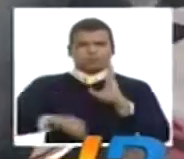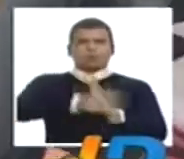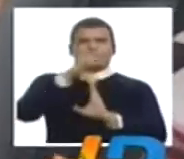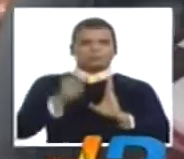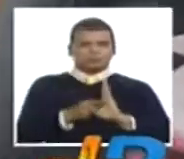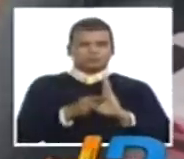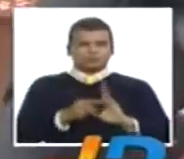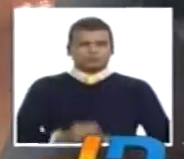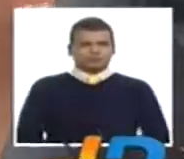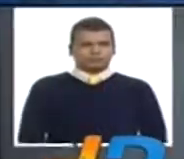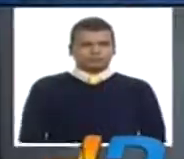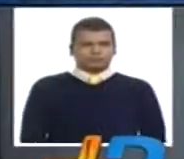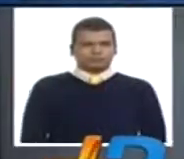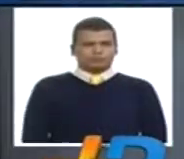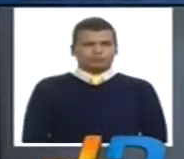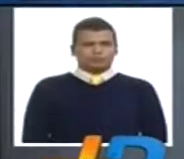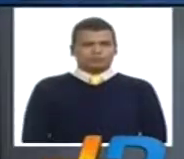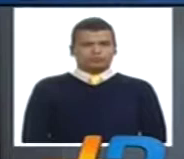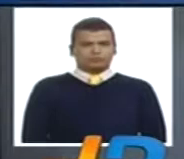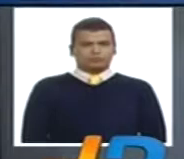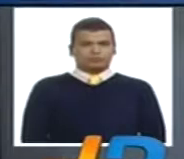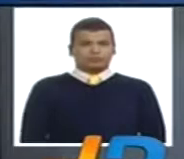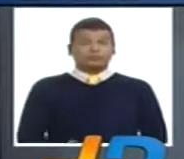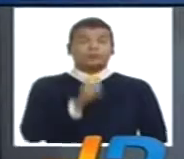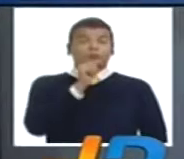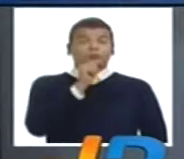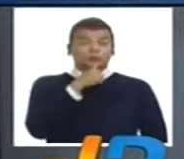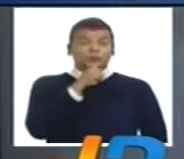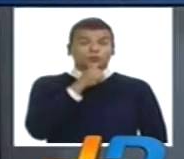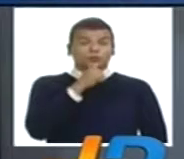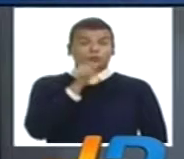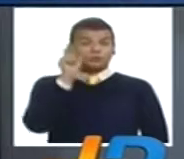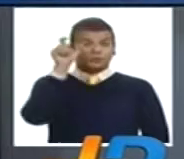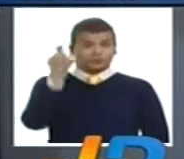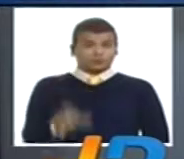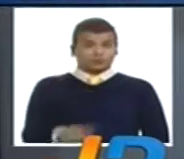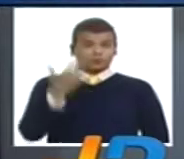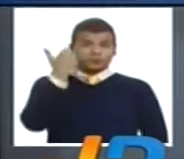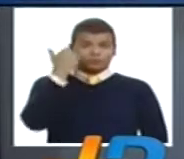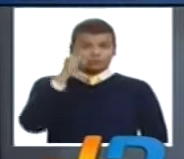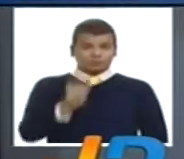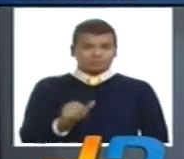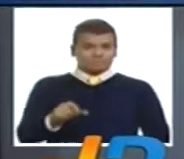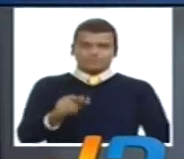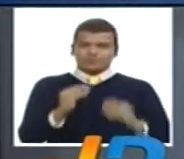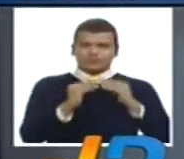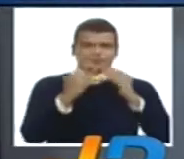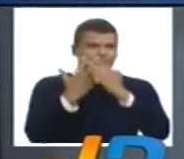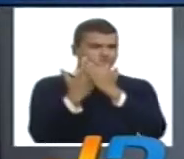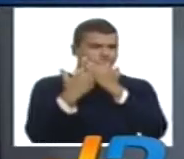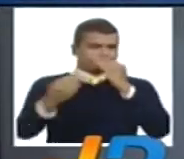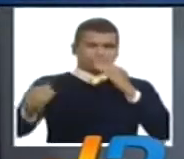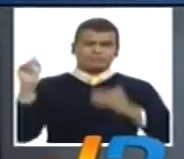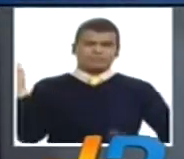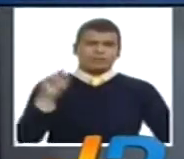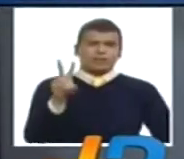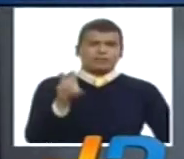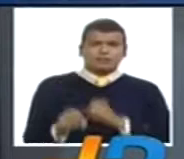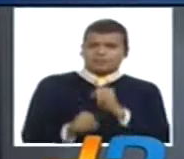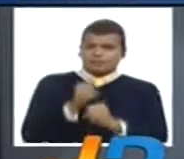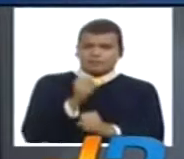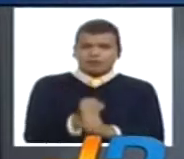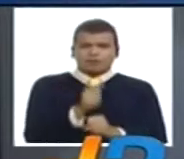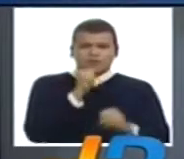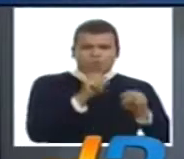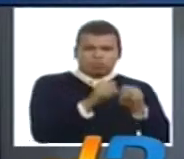de seguridad. Una dramática situación enfrenta una mujer que tuvo que abandonar su casa porque desde hace más de 7 años recibe